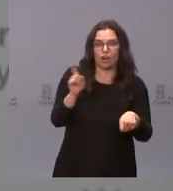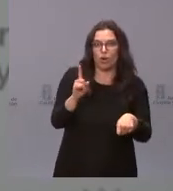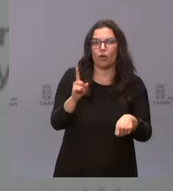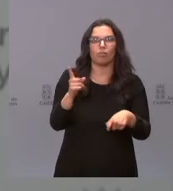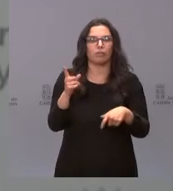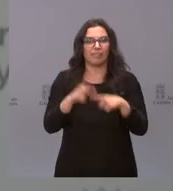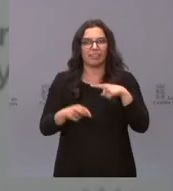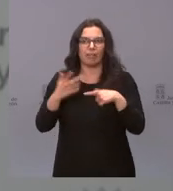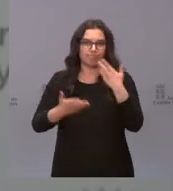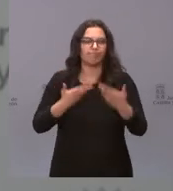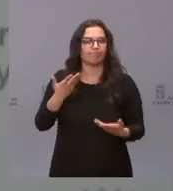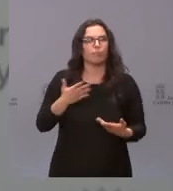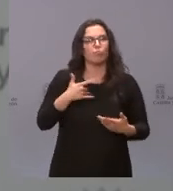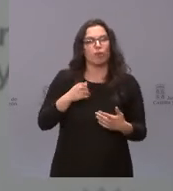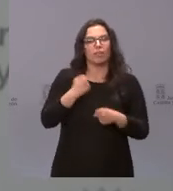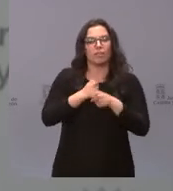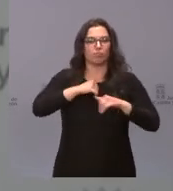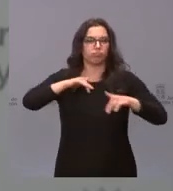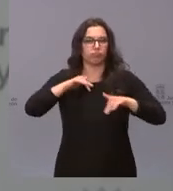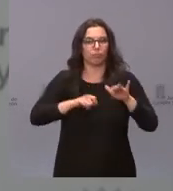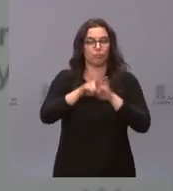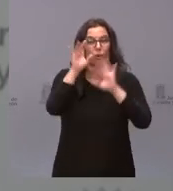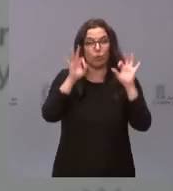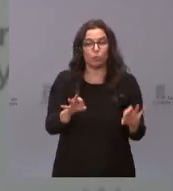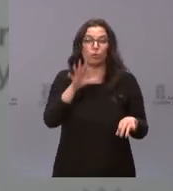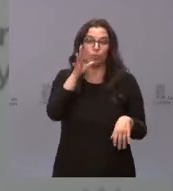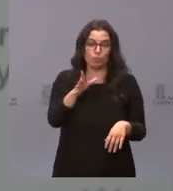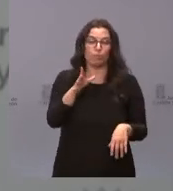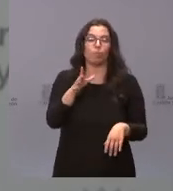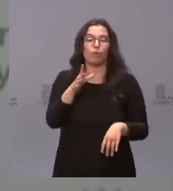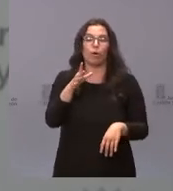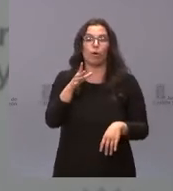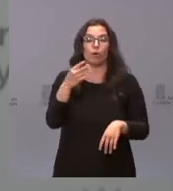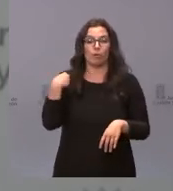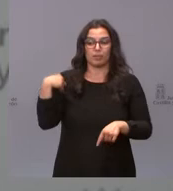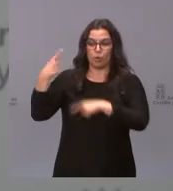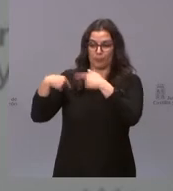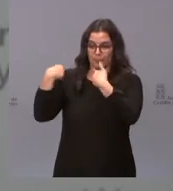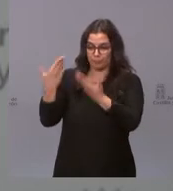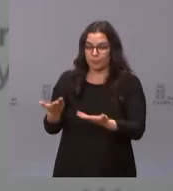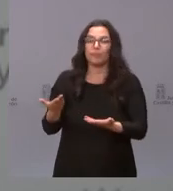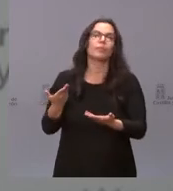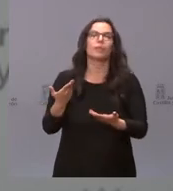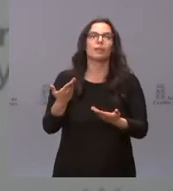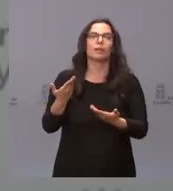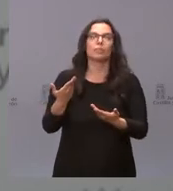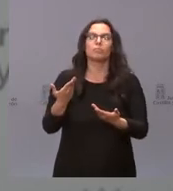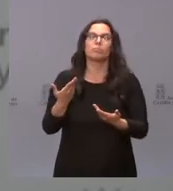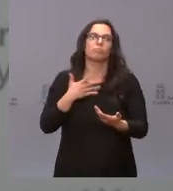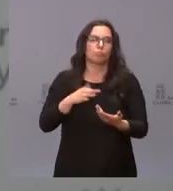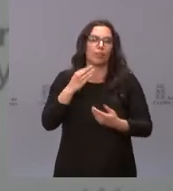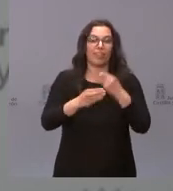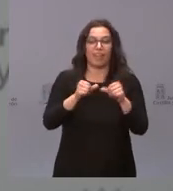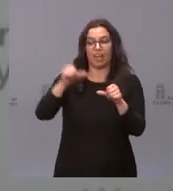y desarrollar esta actividad precisamente porque puede realizar esa transmisión bien intervivos bien en mostar causa que hubiera sido muy